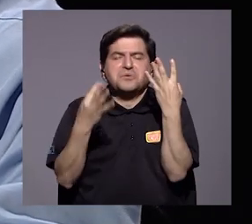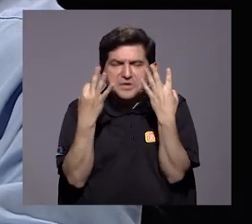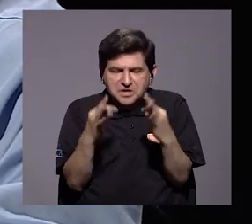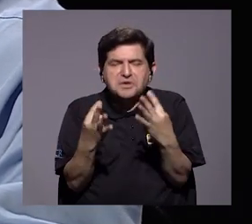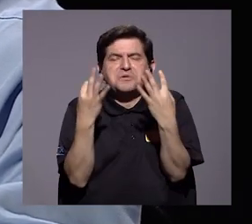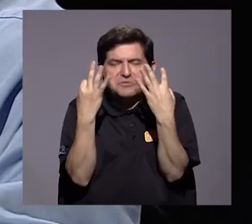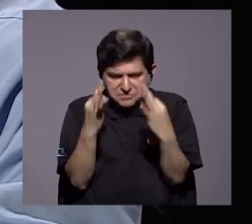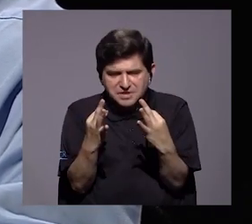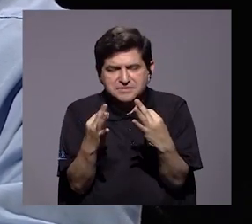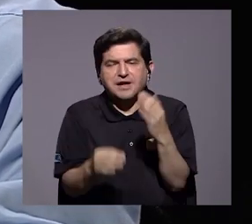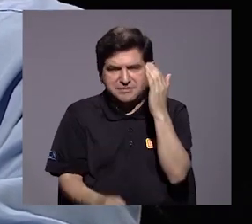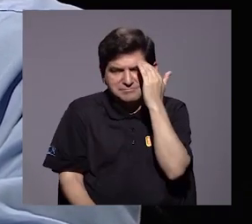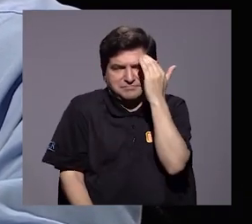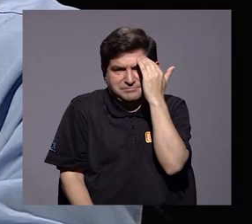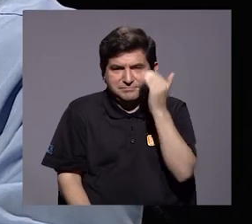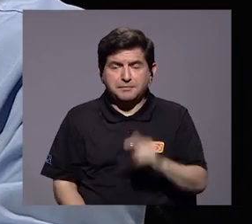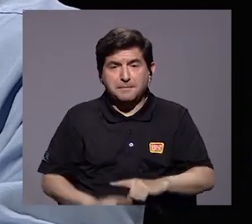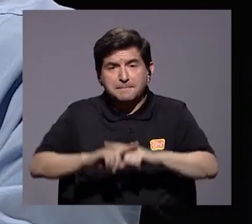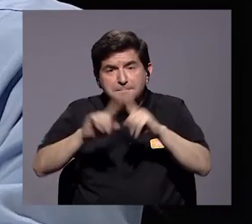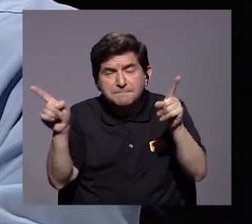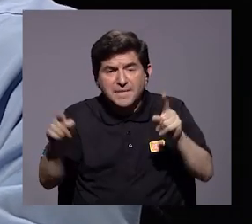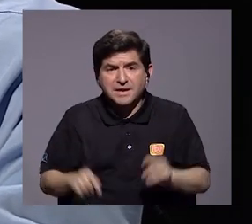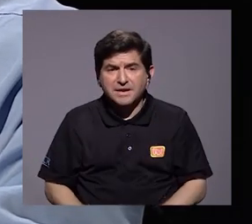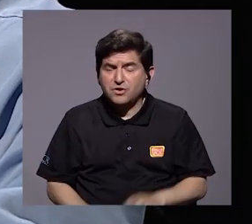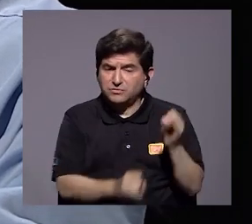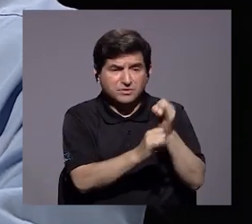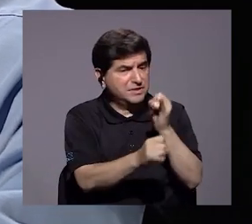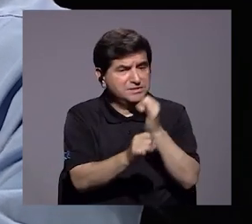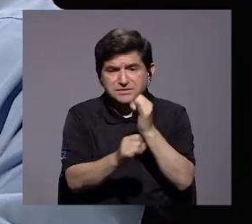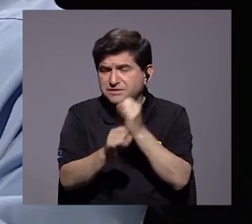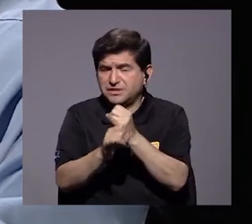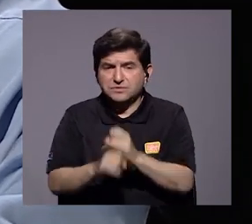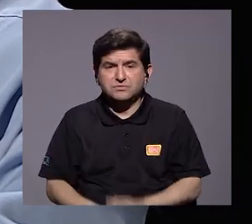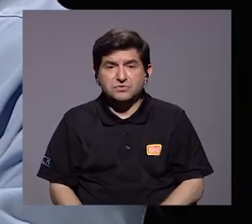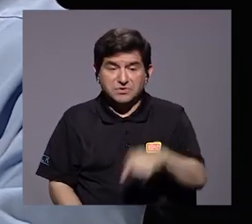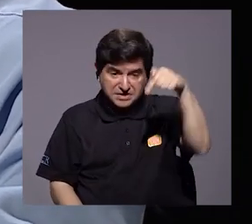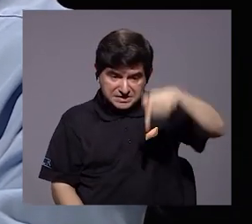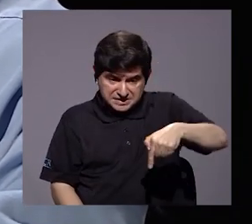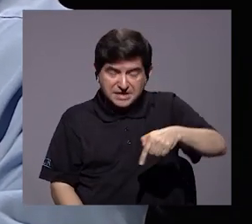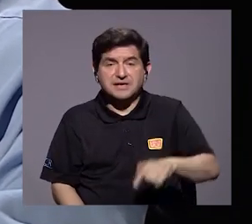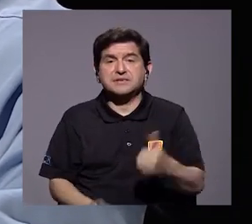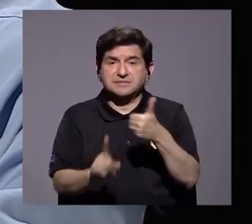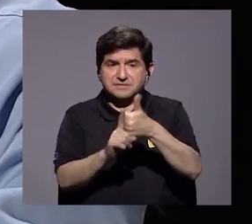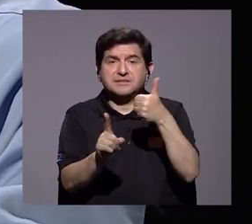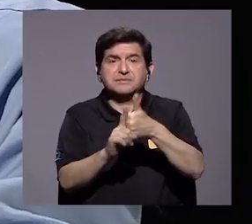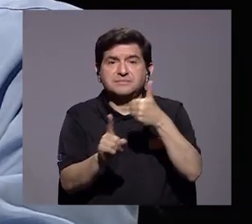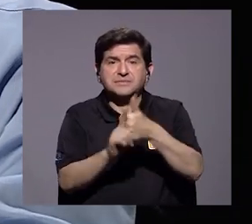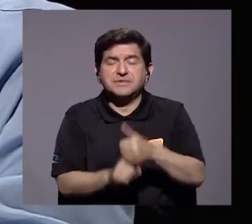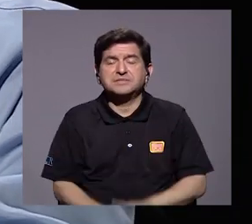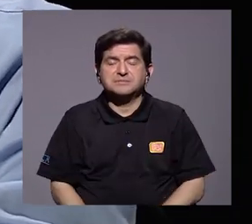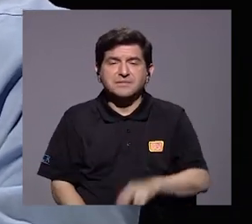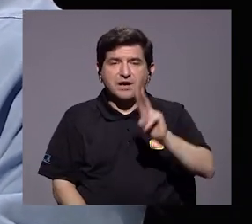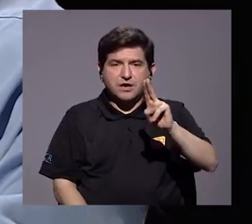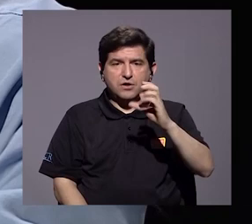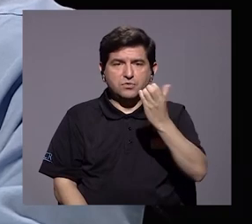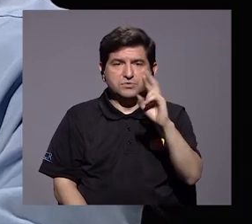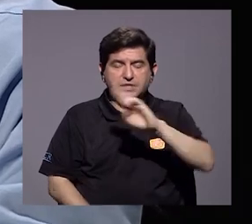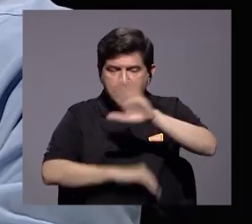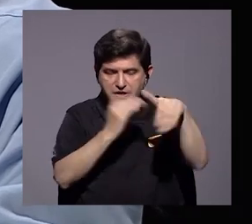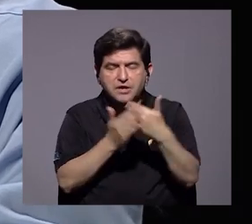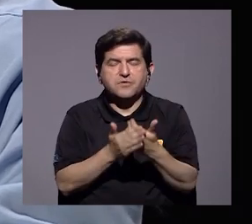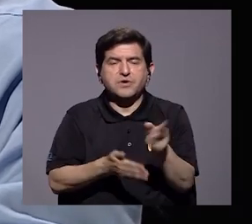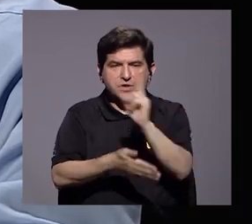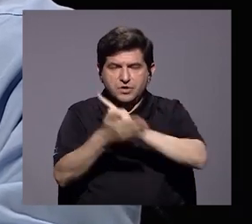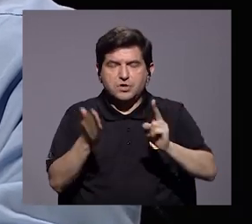un esfuerzo en esa materia existen una serie de instituciones está en la que estamos aquí sentados verdad la universidad de costa rica de todas las